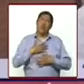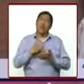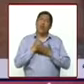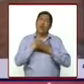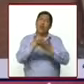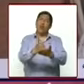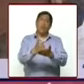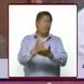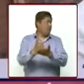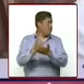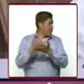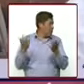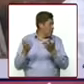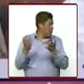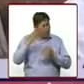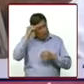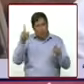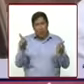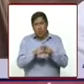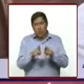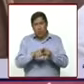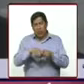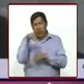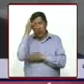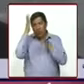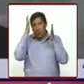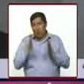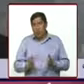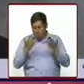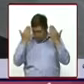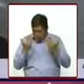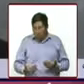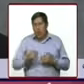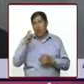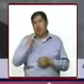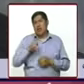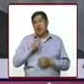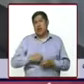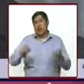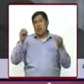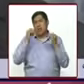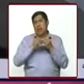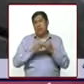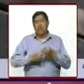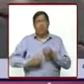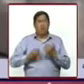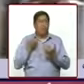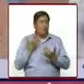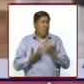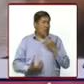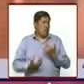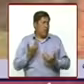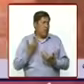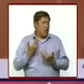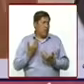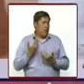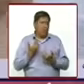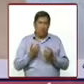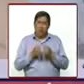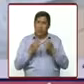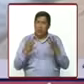ayuda de los hermanos bolivianos que ahora lo necesitan más que todo, ¿no? Por la quema, hay gente que ha quedado a veces sin